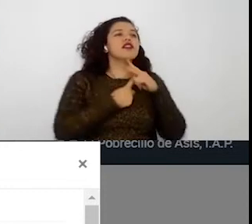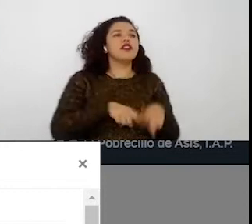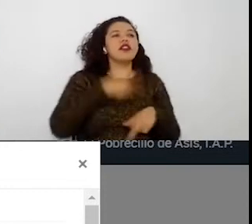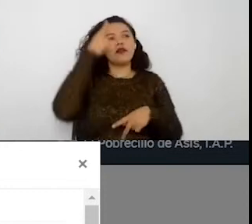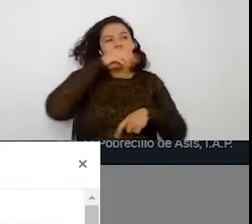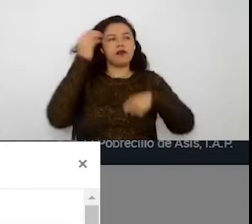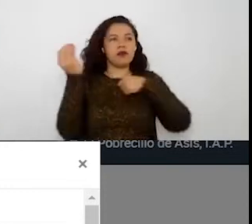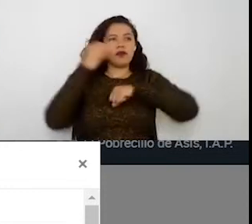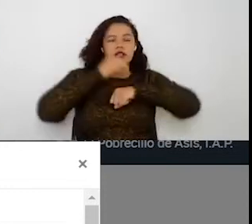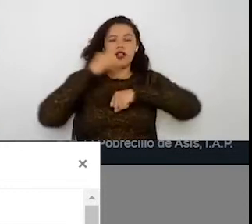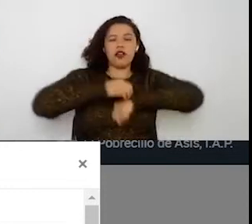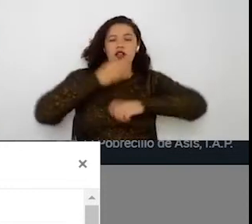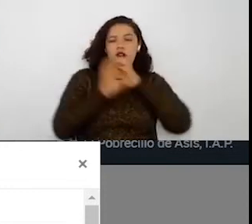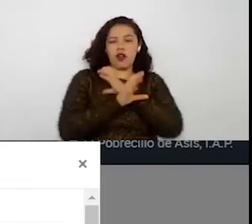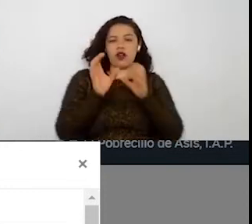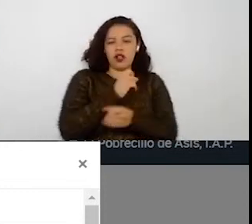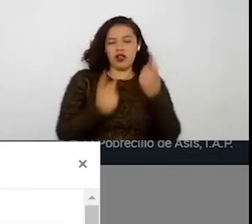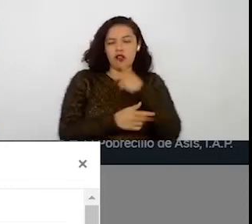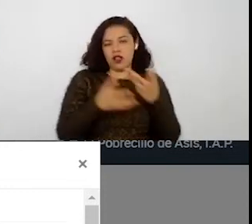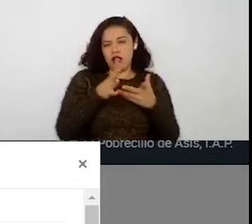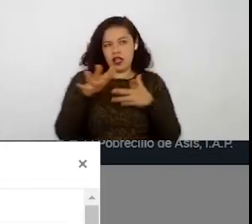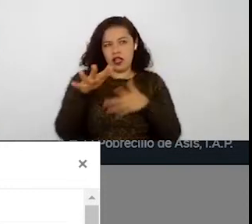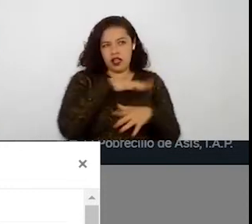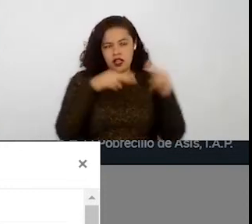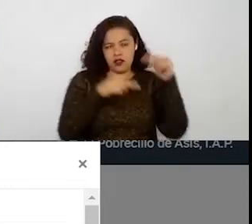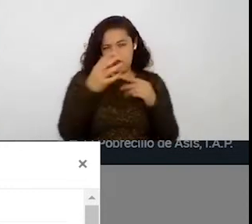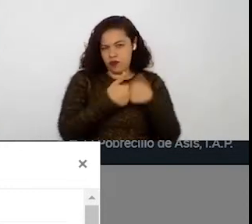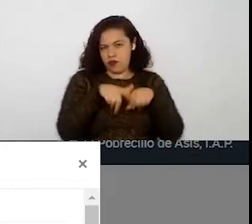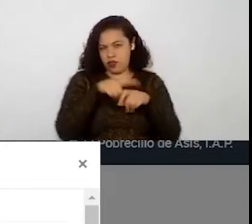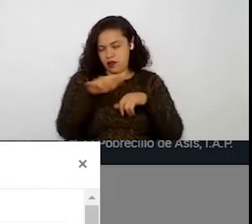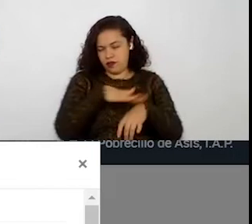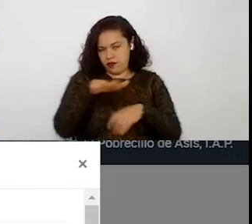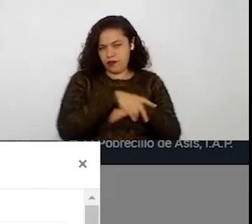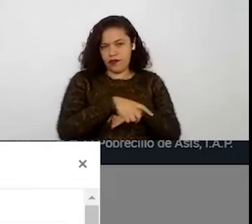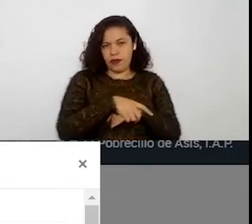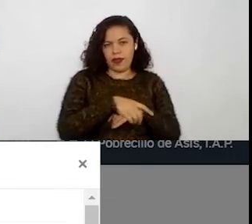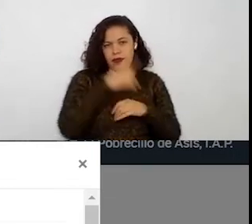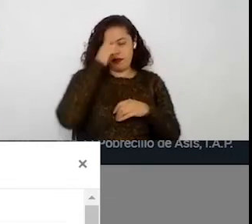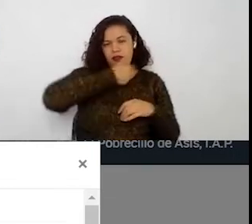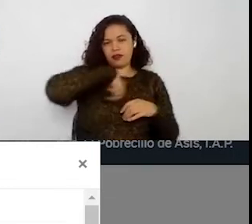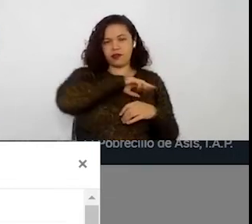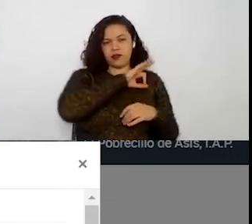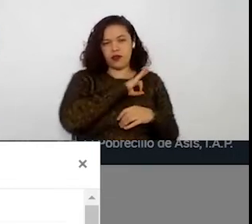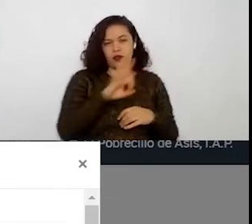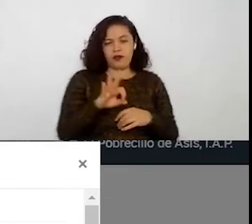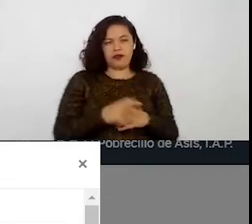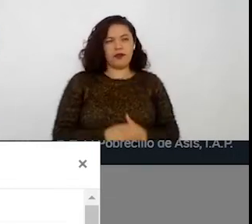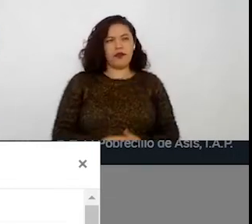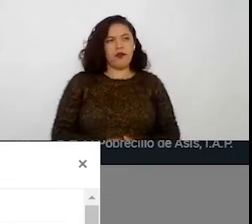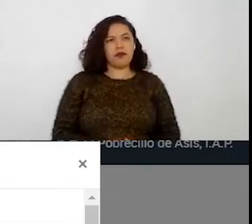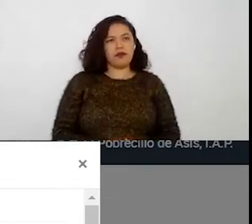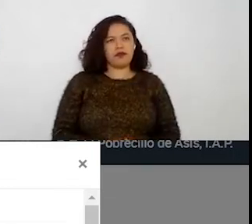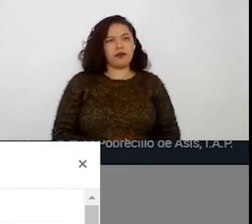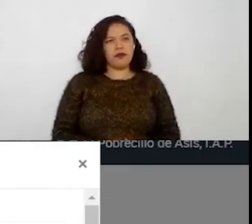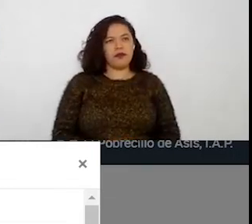algunos elementos sociodemográficos que nos permitan reconocer Con